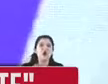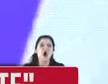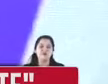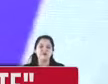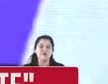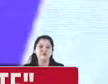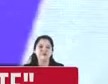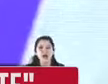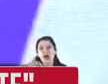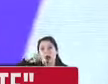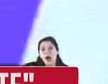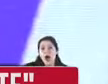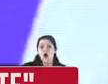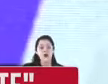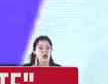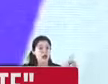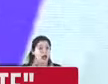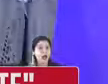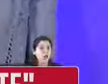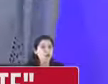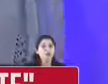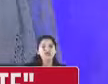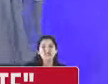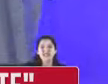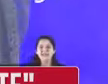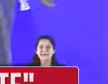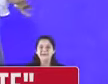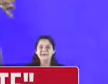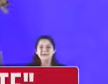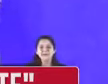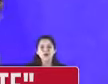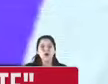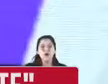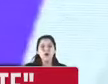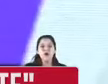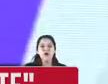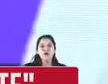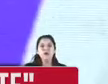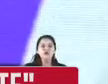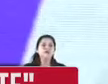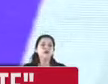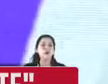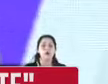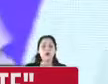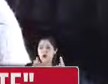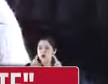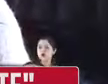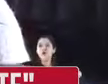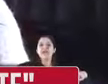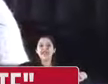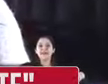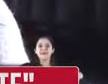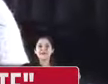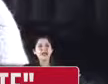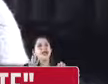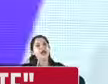sienten un poco corridos por derecha por distintos candidatos y entonces ahora vienen con la novedad no no hay que eliminar